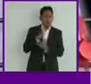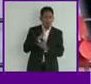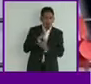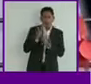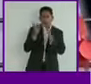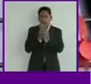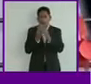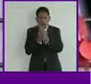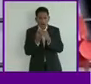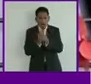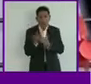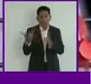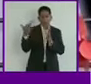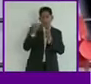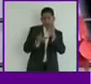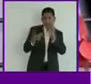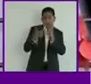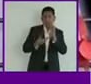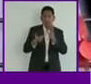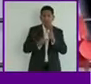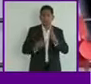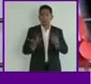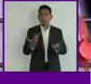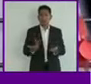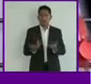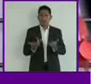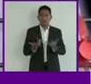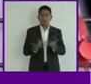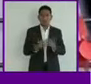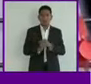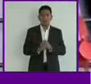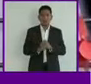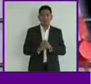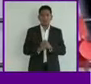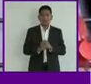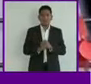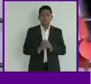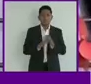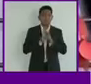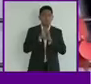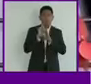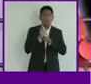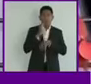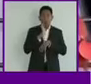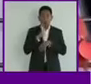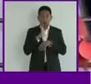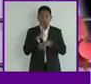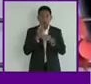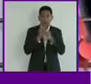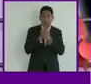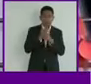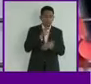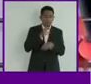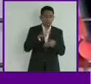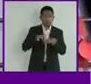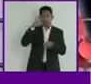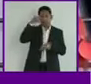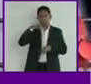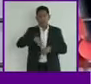clases, incluso en el programa hay cursos para poder terminar la preparatoria,